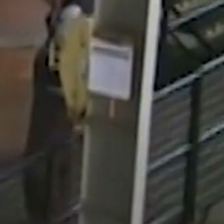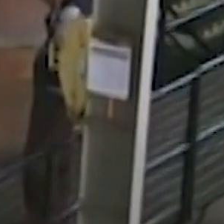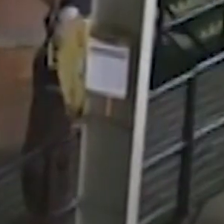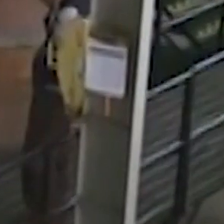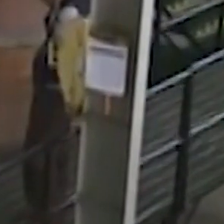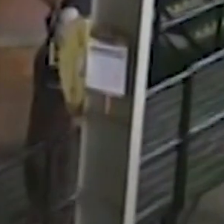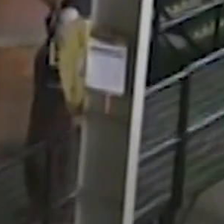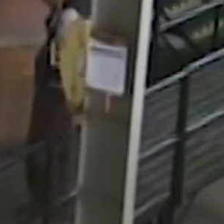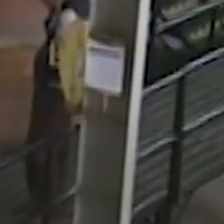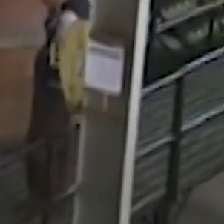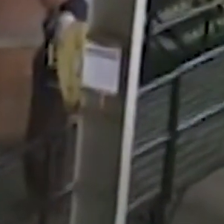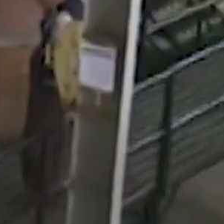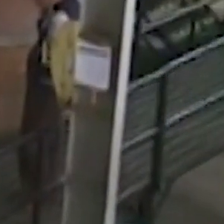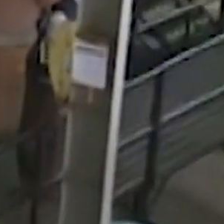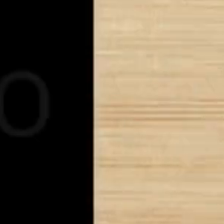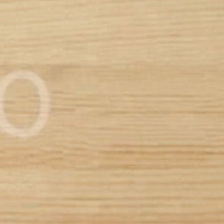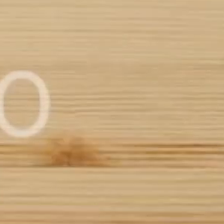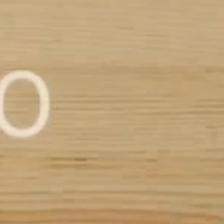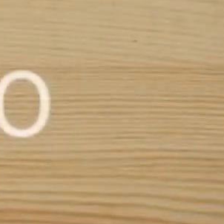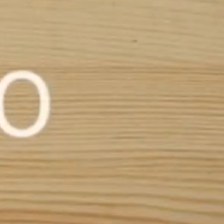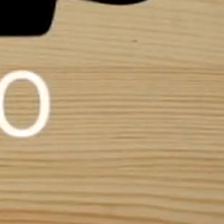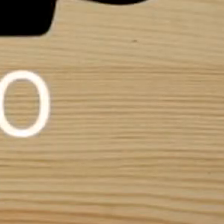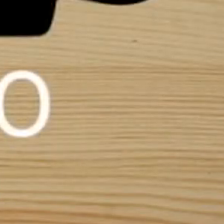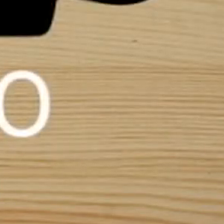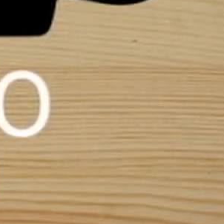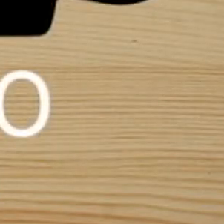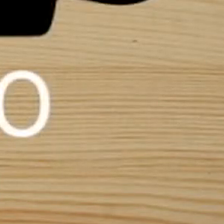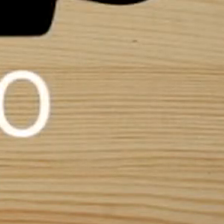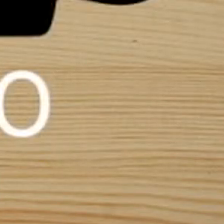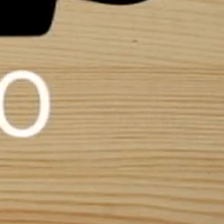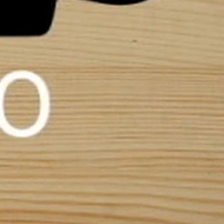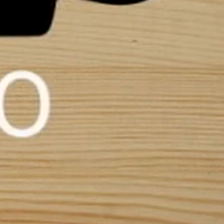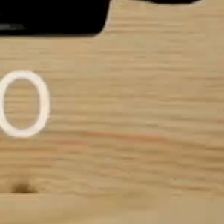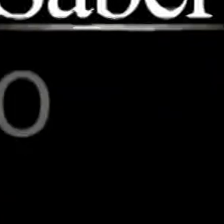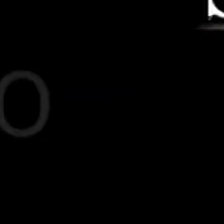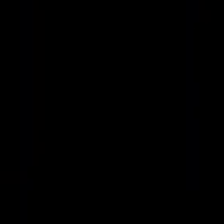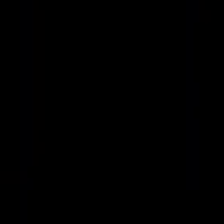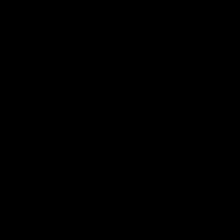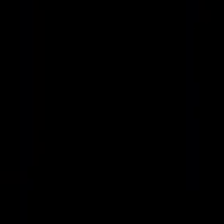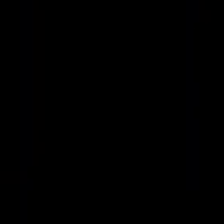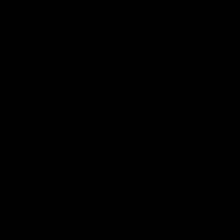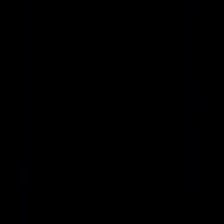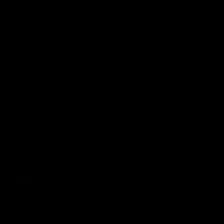saliendo el famoso tequila. Con sabor y saber, en 13.